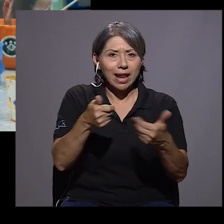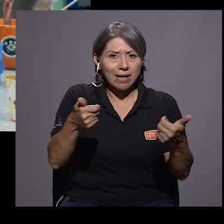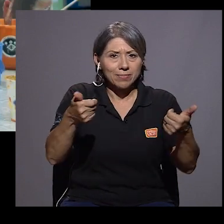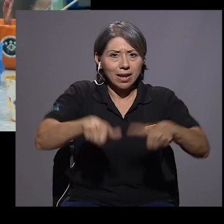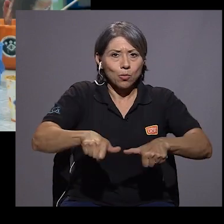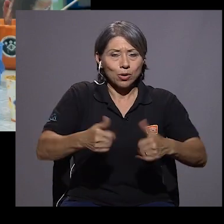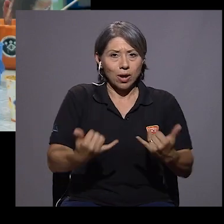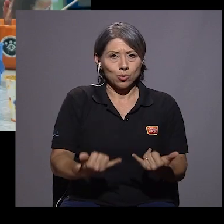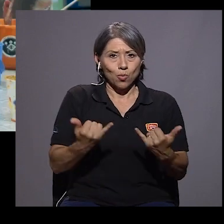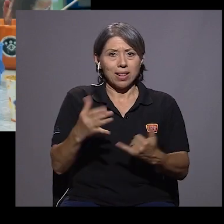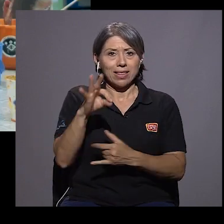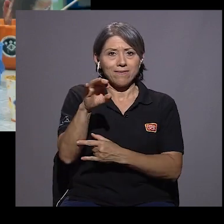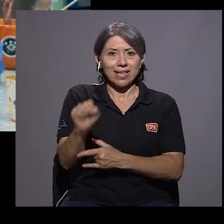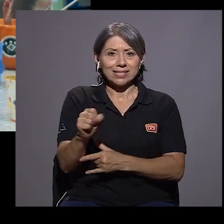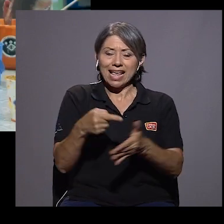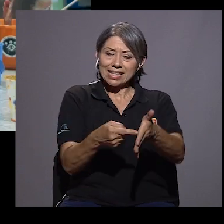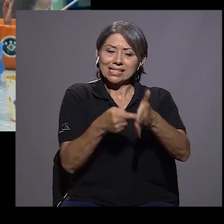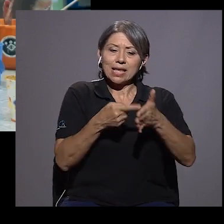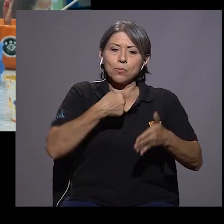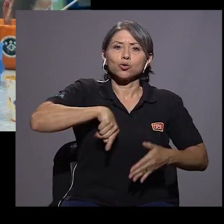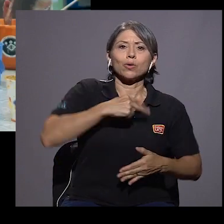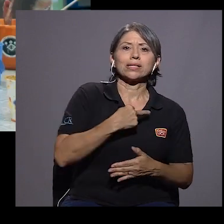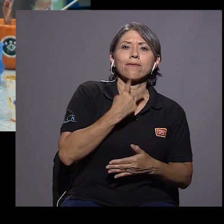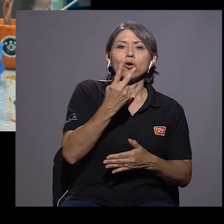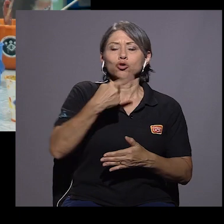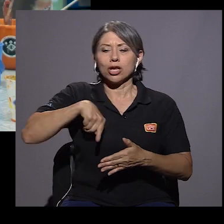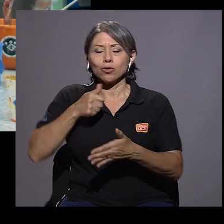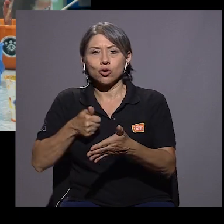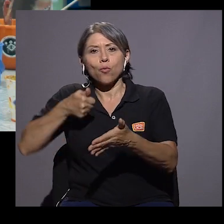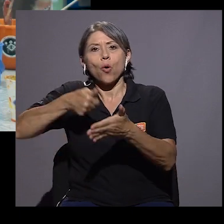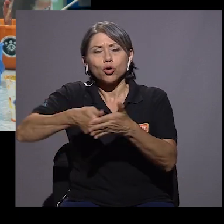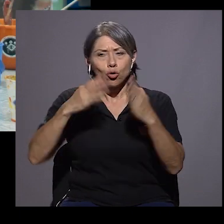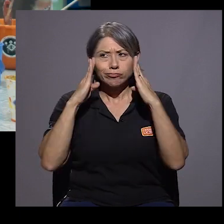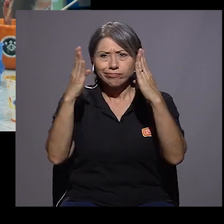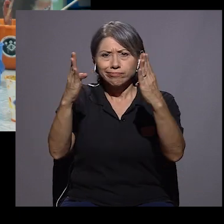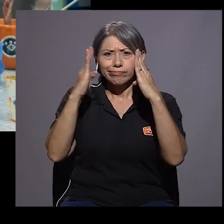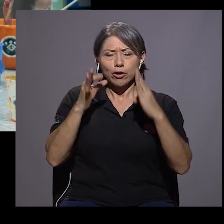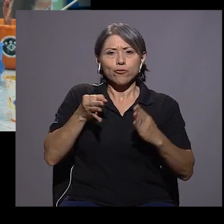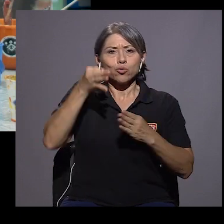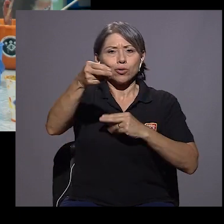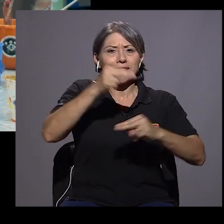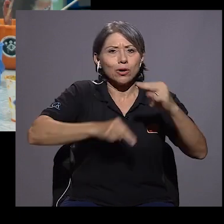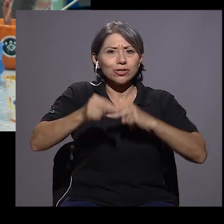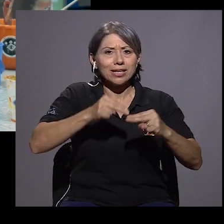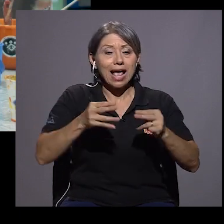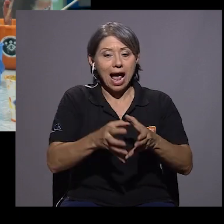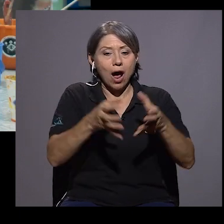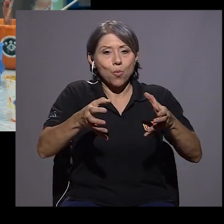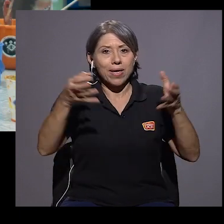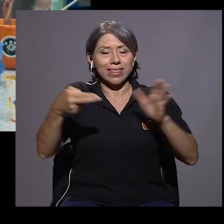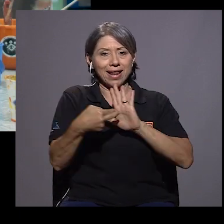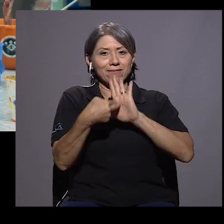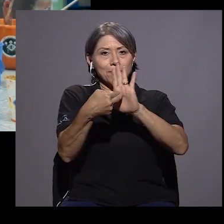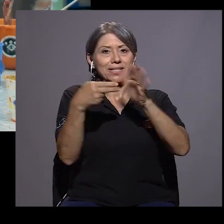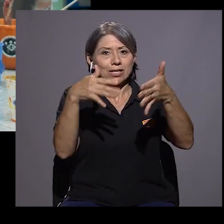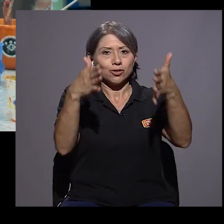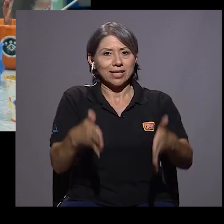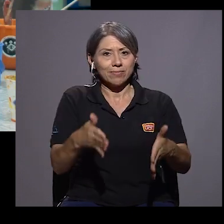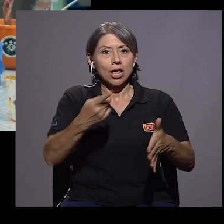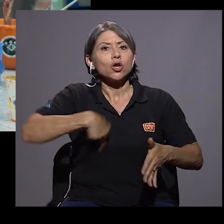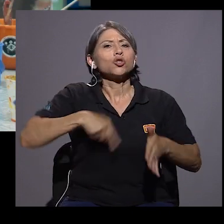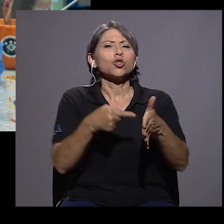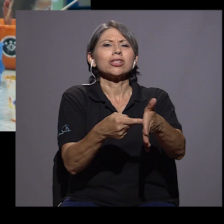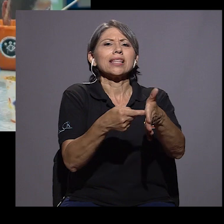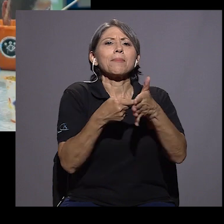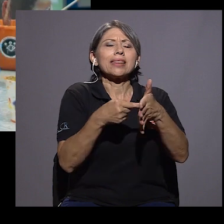actual del FES. Exigimos que se tome en cuenta nuestra voz y voto para futuras negociaciones y que aumente la